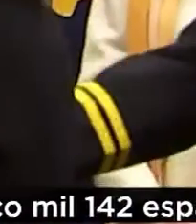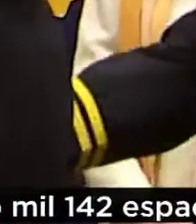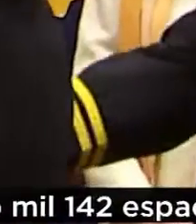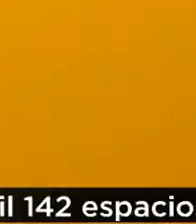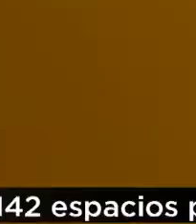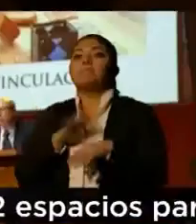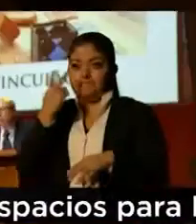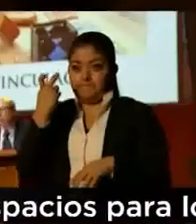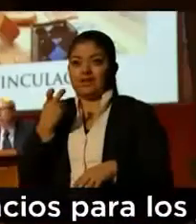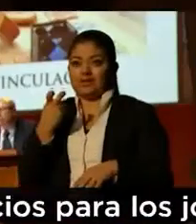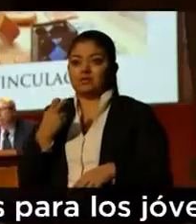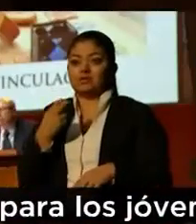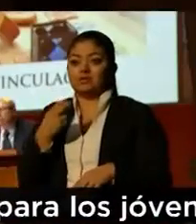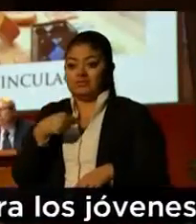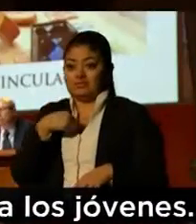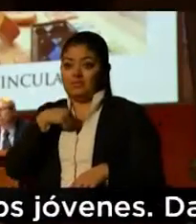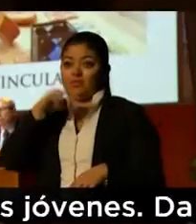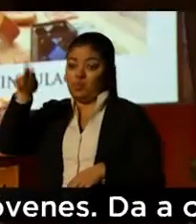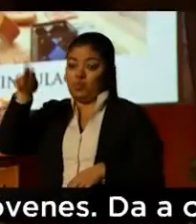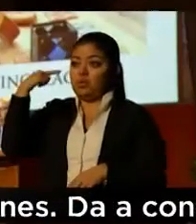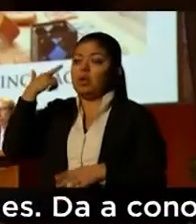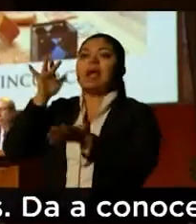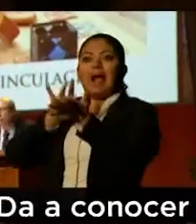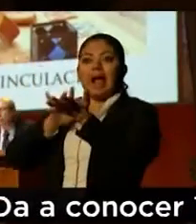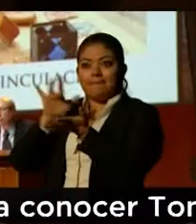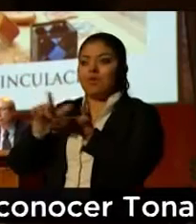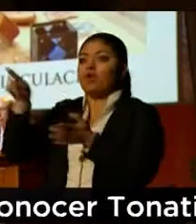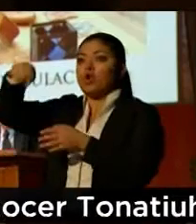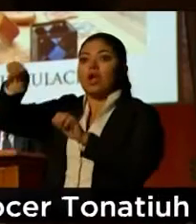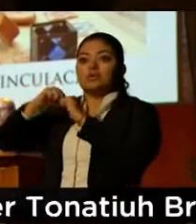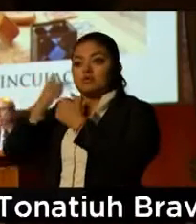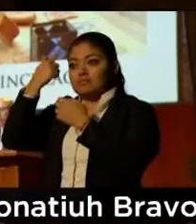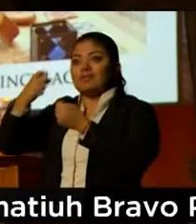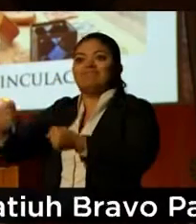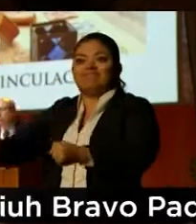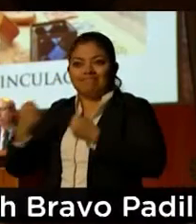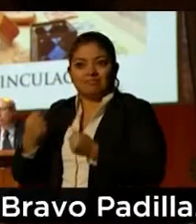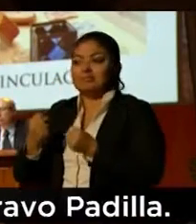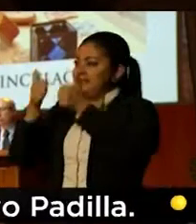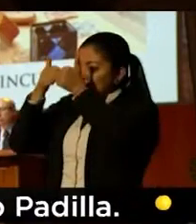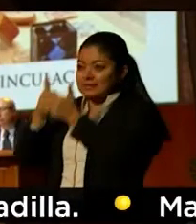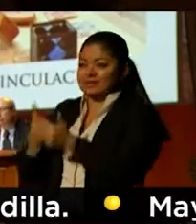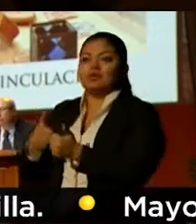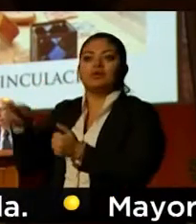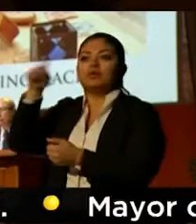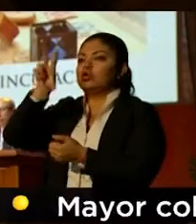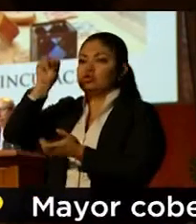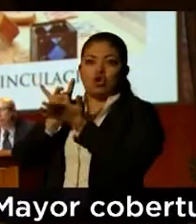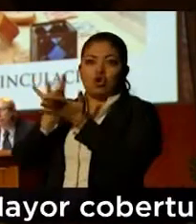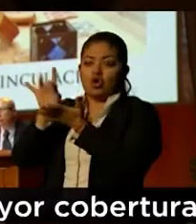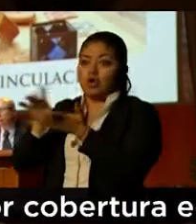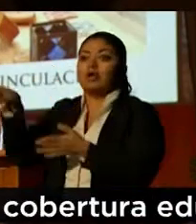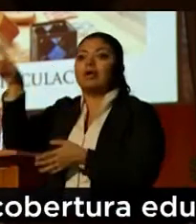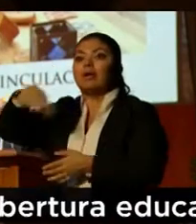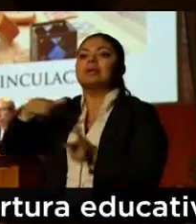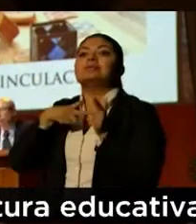Trump. Nuestra institución apoya la lucha de la APLU para que se mantenga el estatus de DACA y